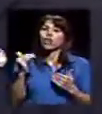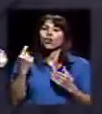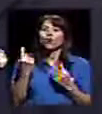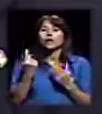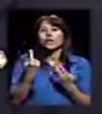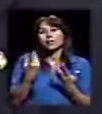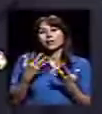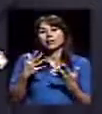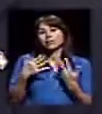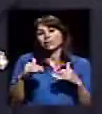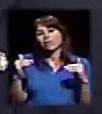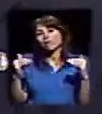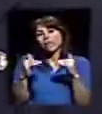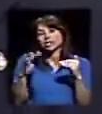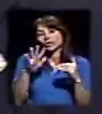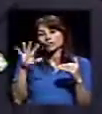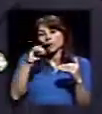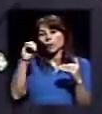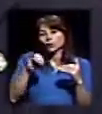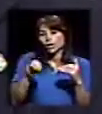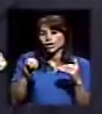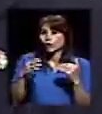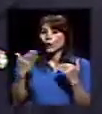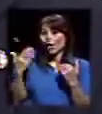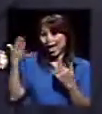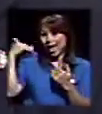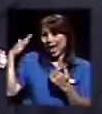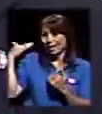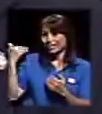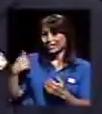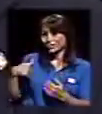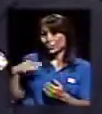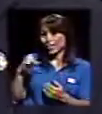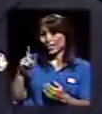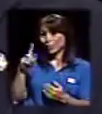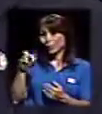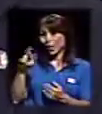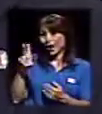de un 5%. O sea, ese 4 que mencionó don Eduardo está cada vez